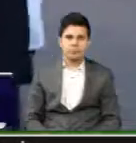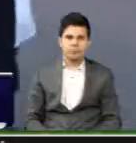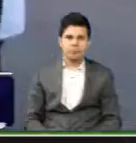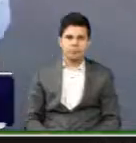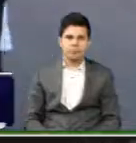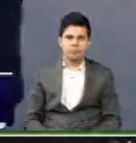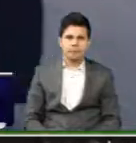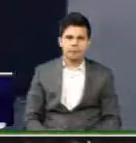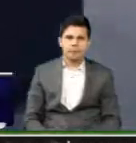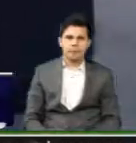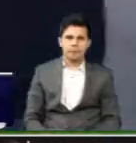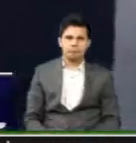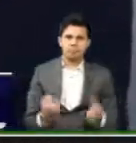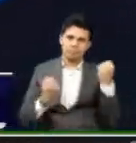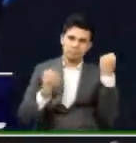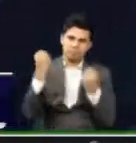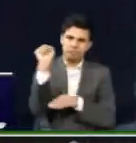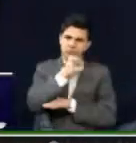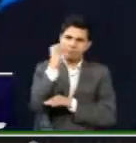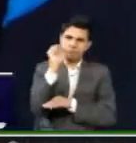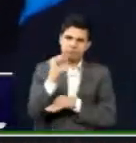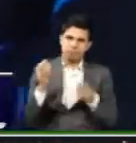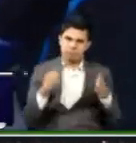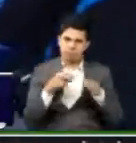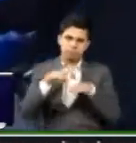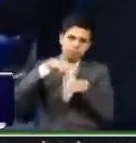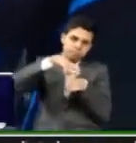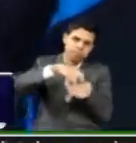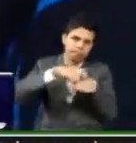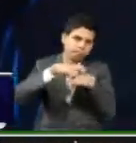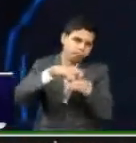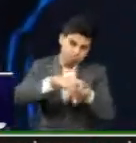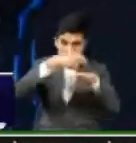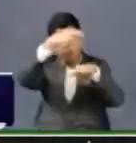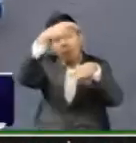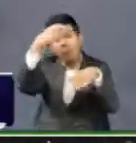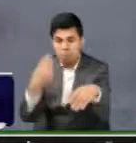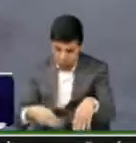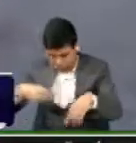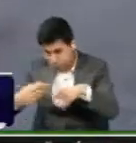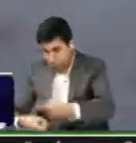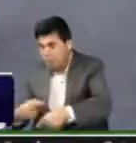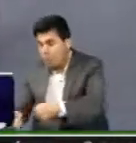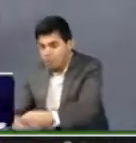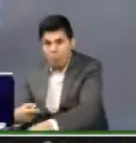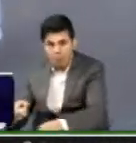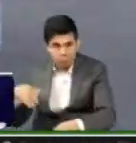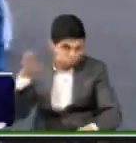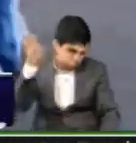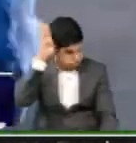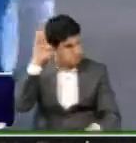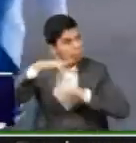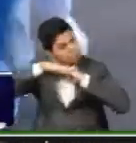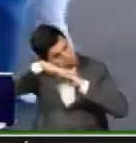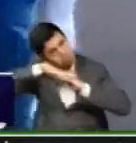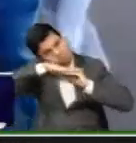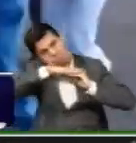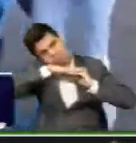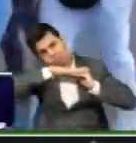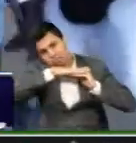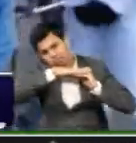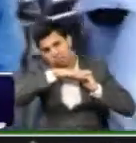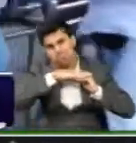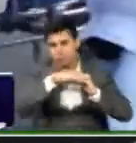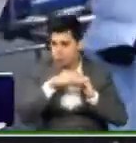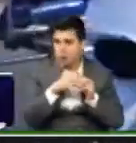Al parecer, cuando se movilizaba en una camioneta, cayó del platón. Ever Álvarez, camarógrafo de oficio, sufrió trauma cráneoencefálico. Inmediatamente fue